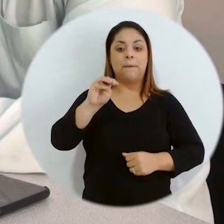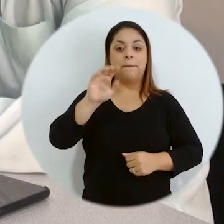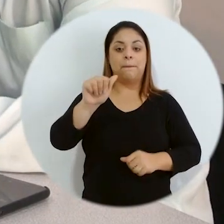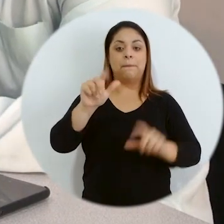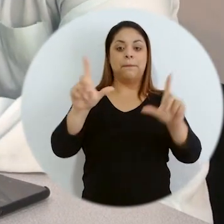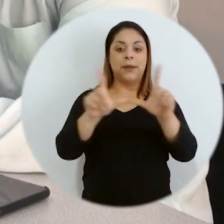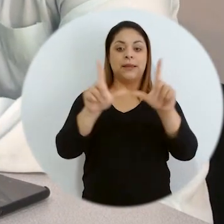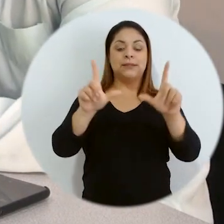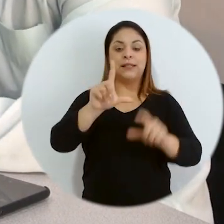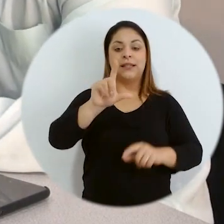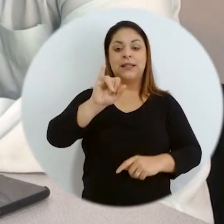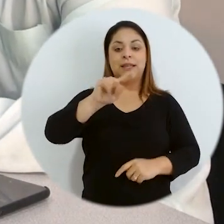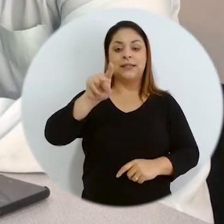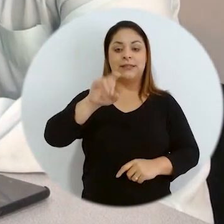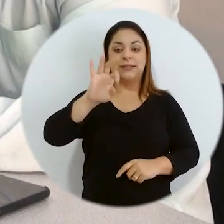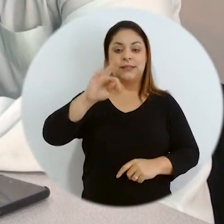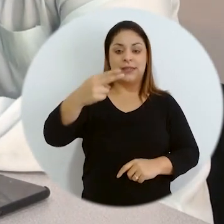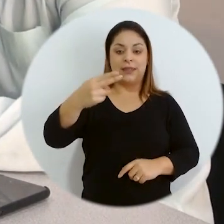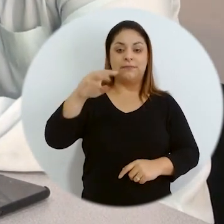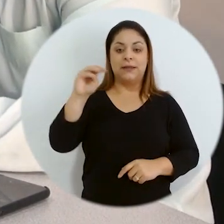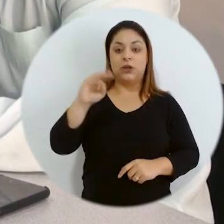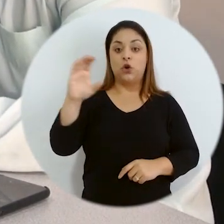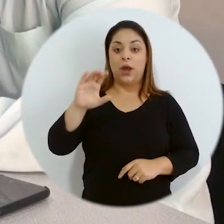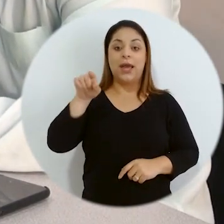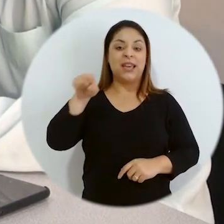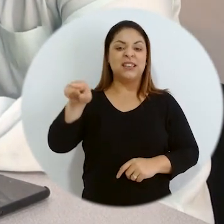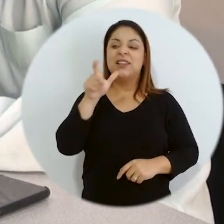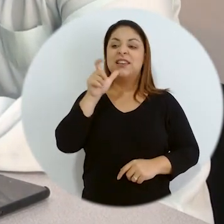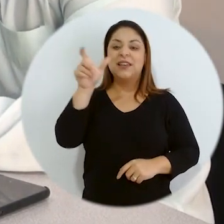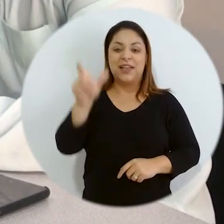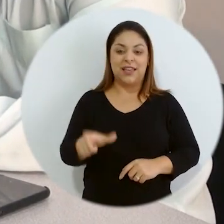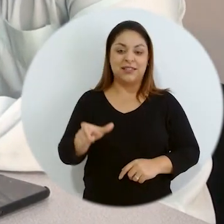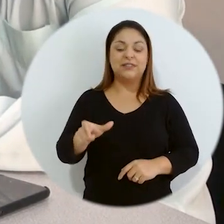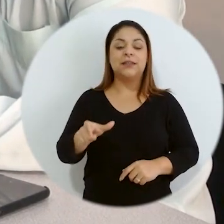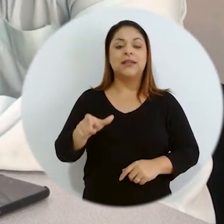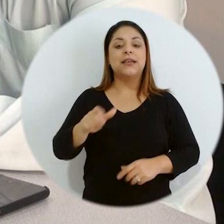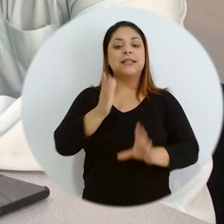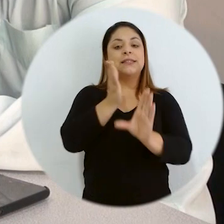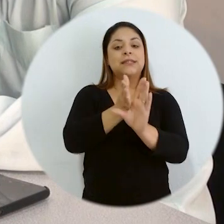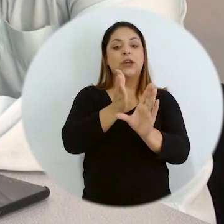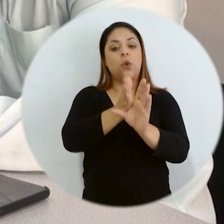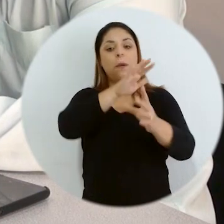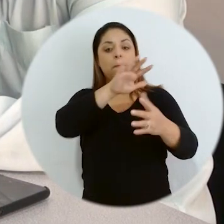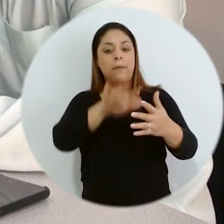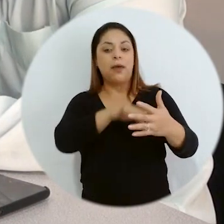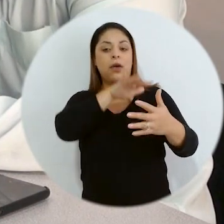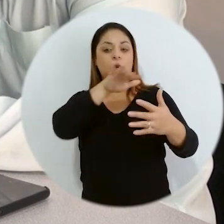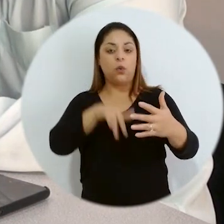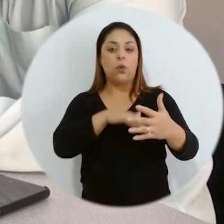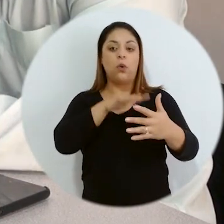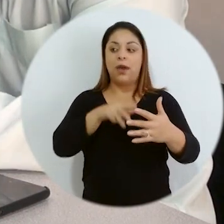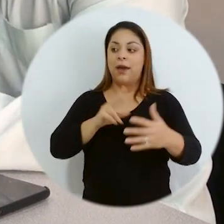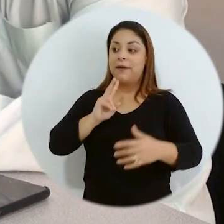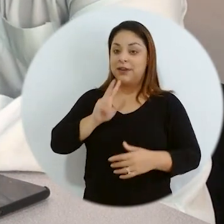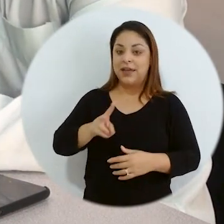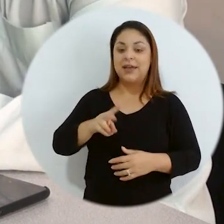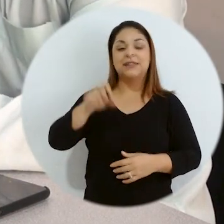Lisette Martínez Corrales. Bienvenida. Muchas gracias. Lisette es psicopedagoga, ese es